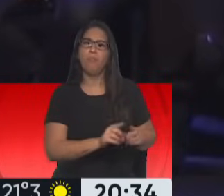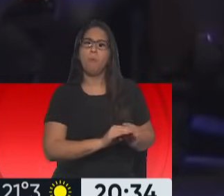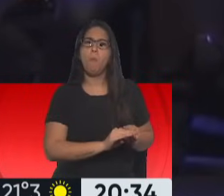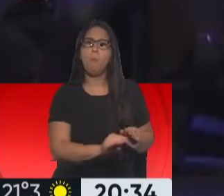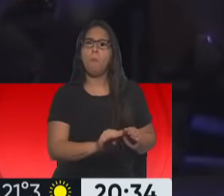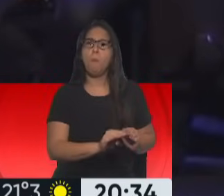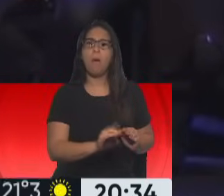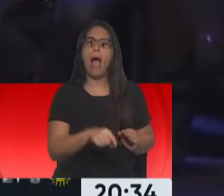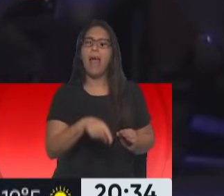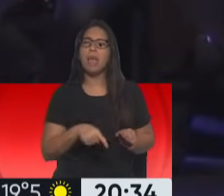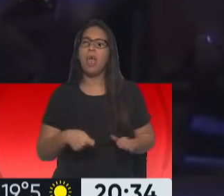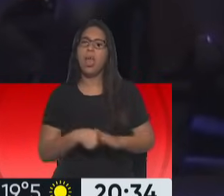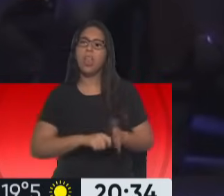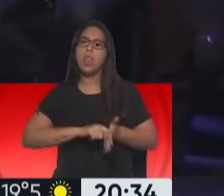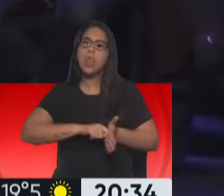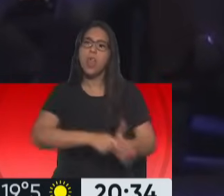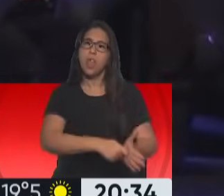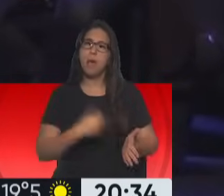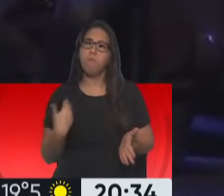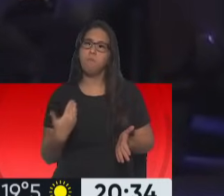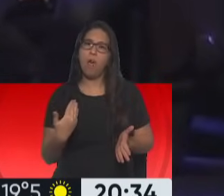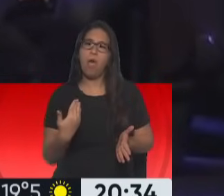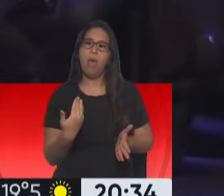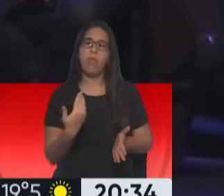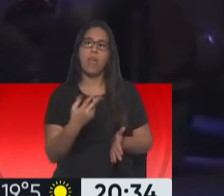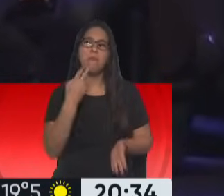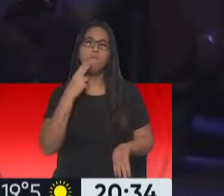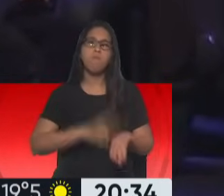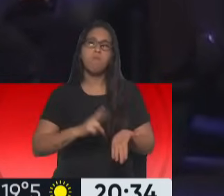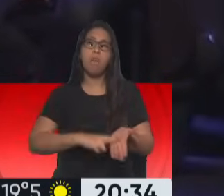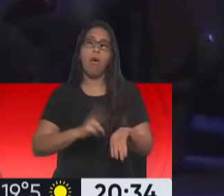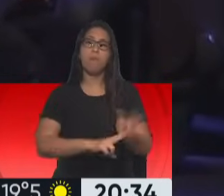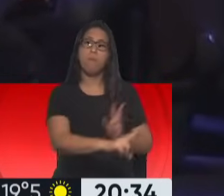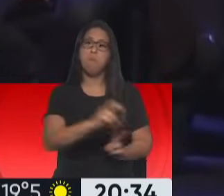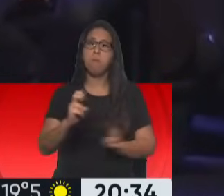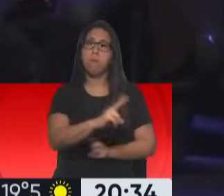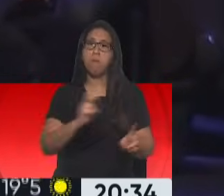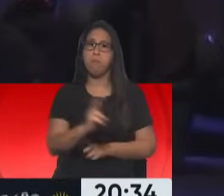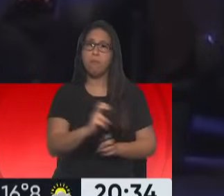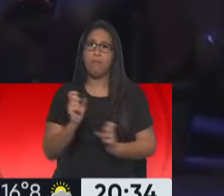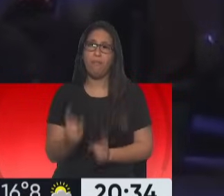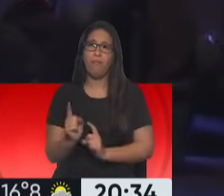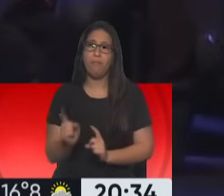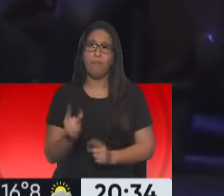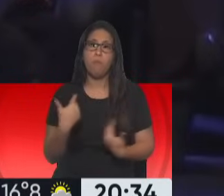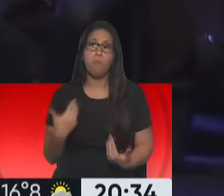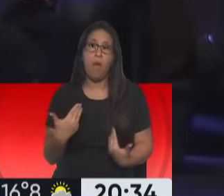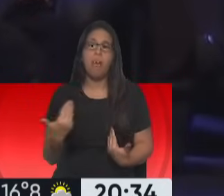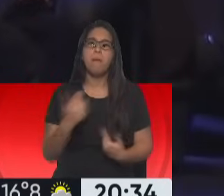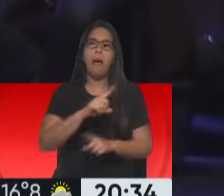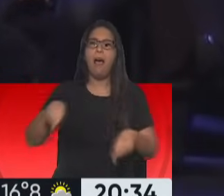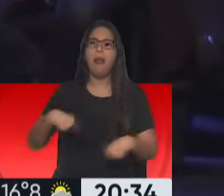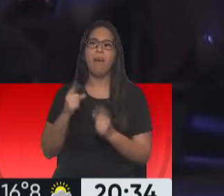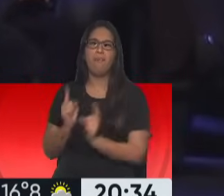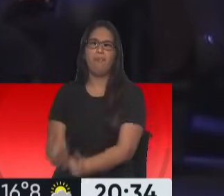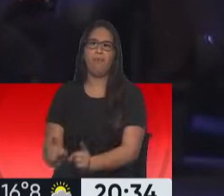es donde nos pueden extorsionar, donde nos pueden cobrar los 1001 impuestos que viven robando el bolsillo de los argentinos para sostener su